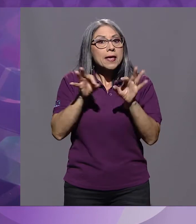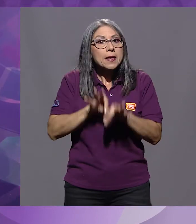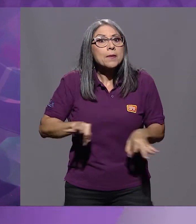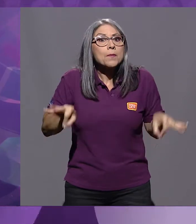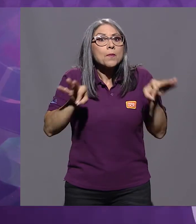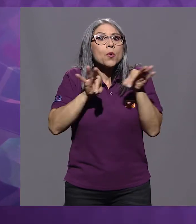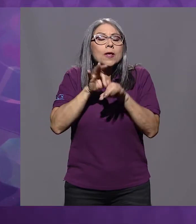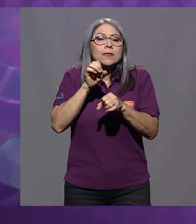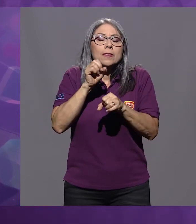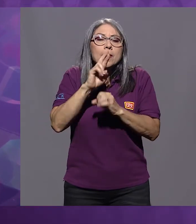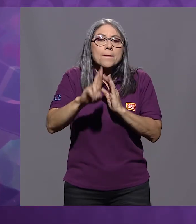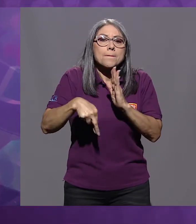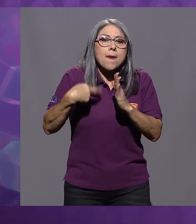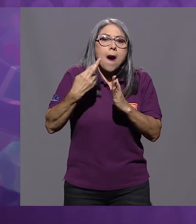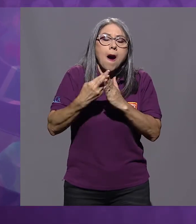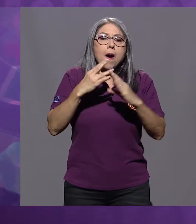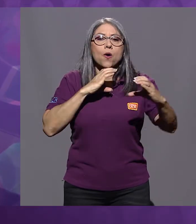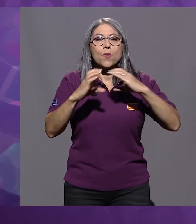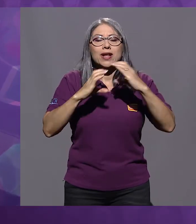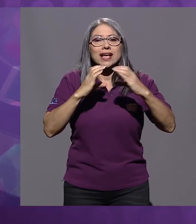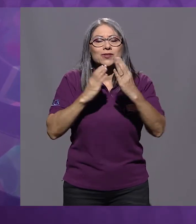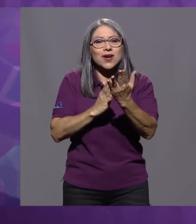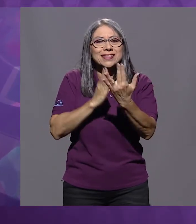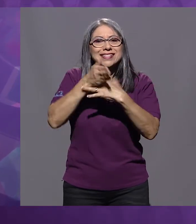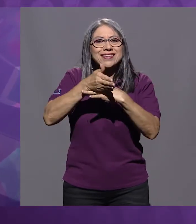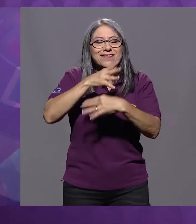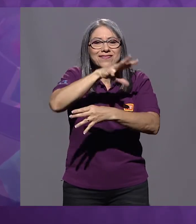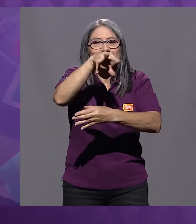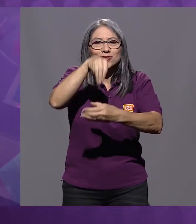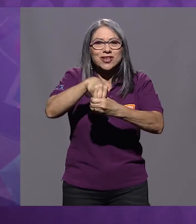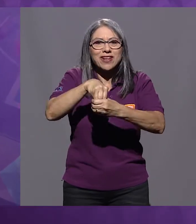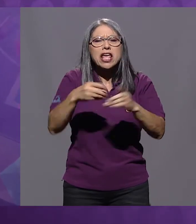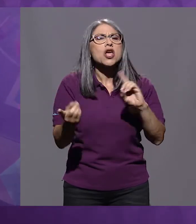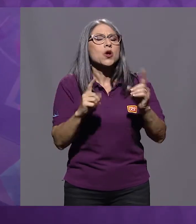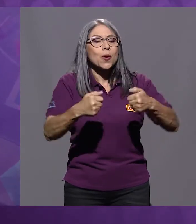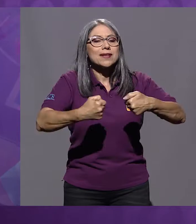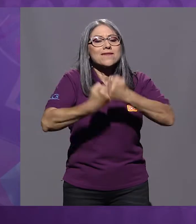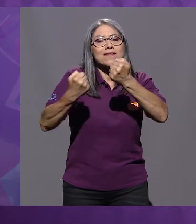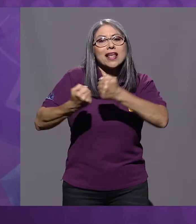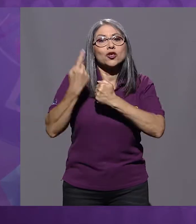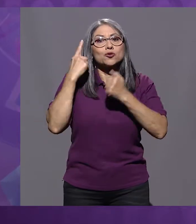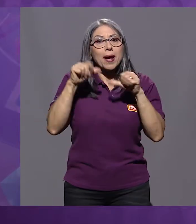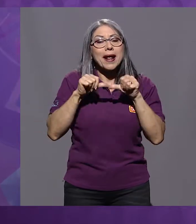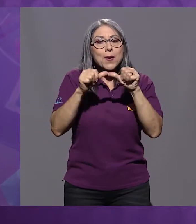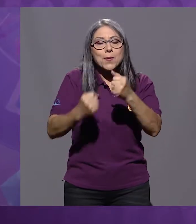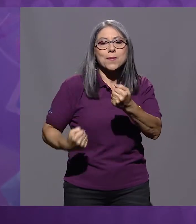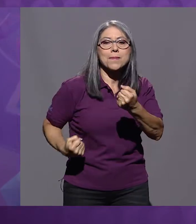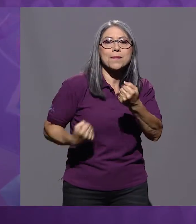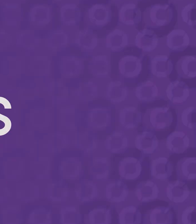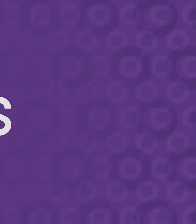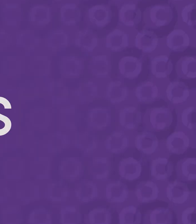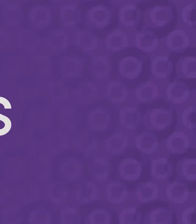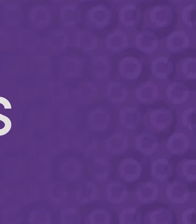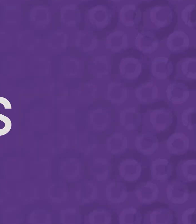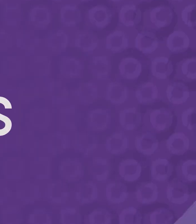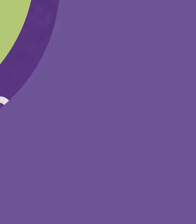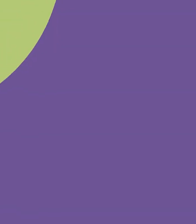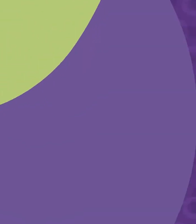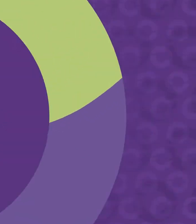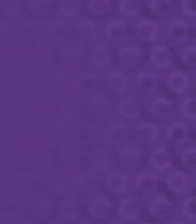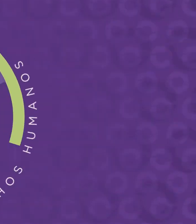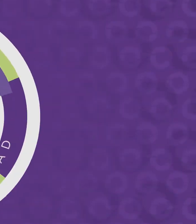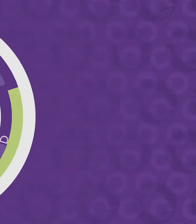papel de la comunicación accesible e inclusiva y los retos para seguir aportando al movimiento por los derechos de las personas.